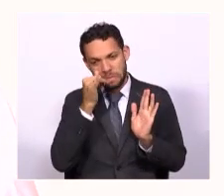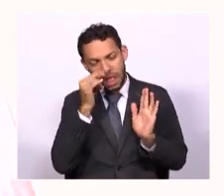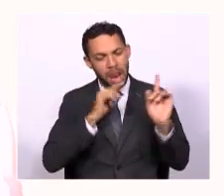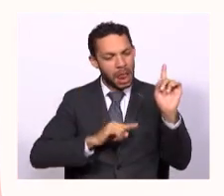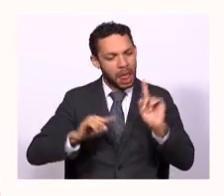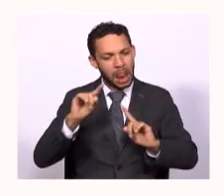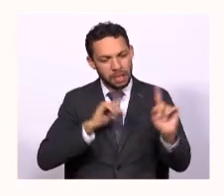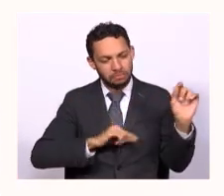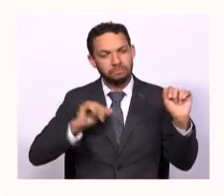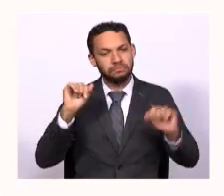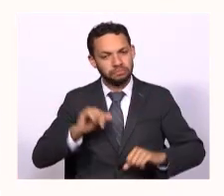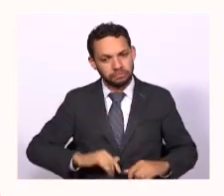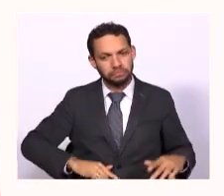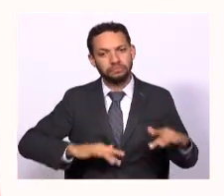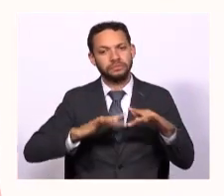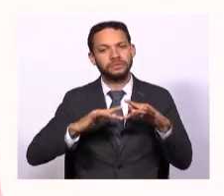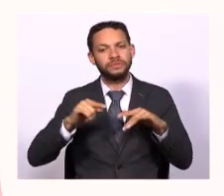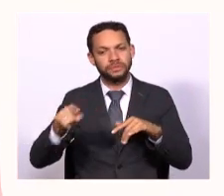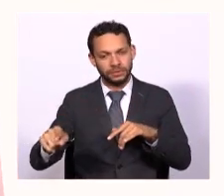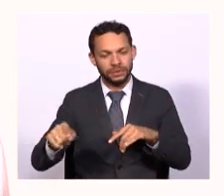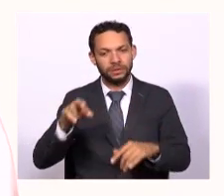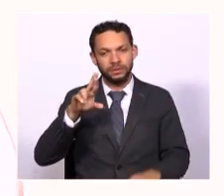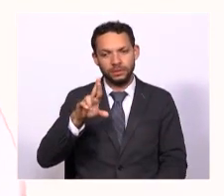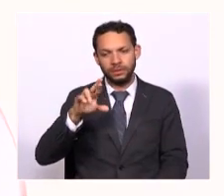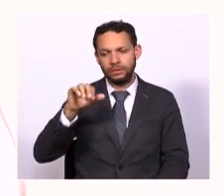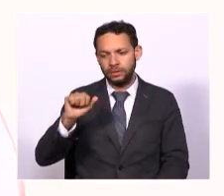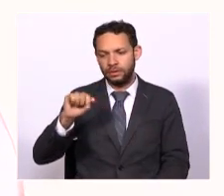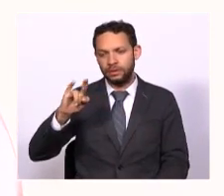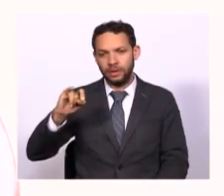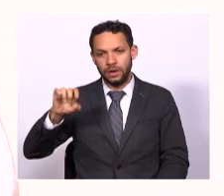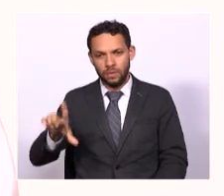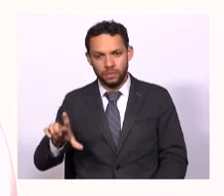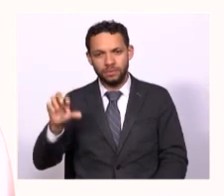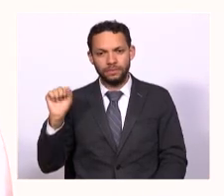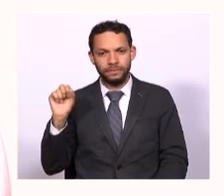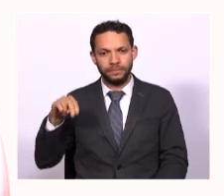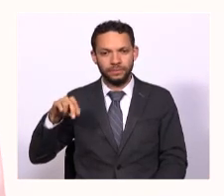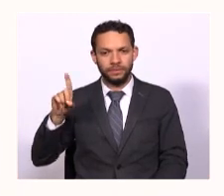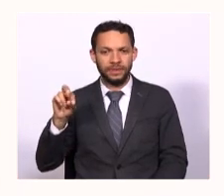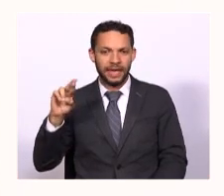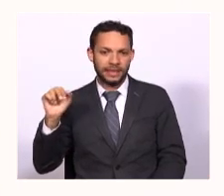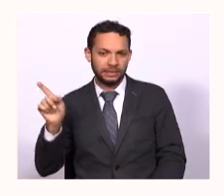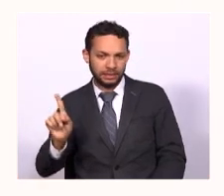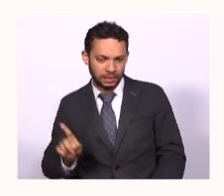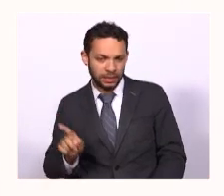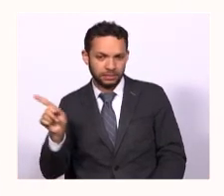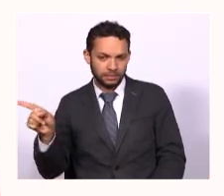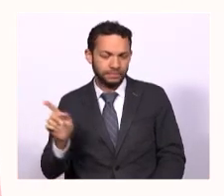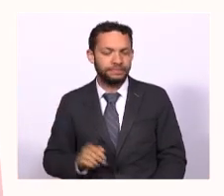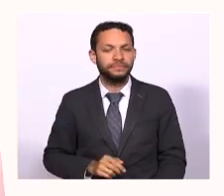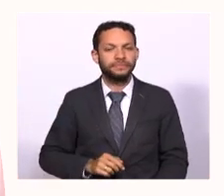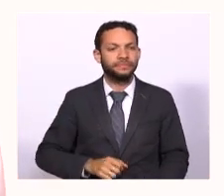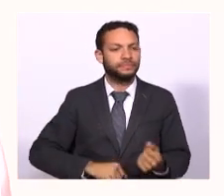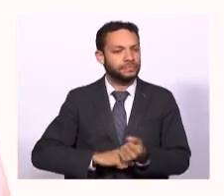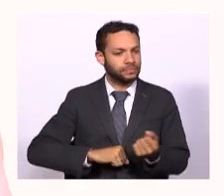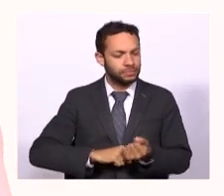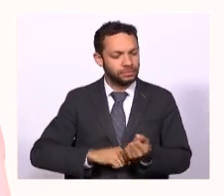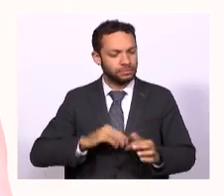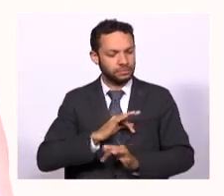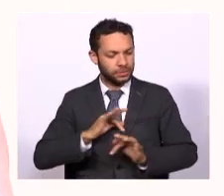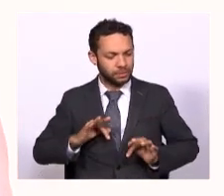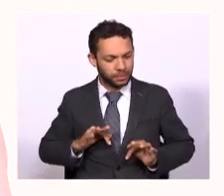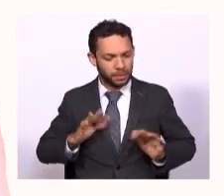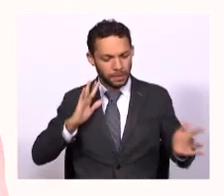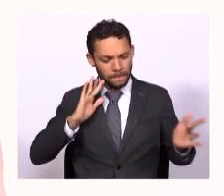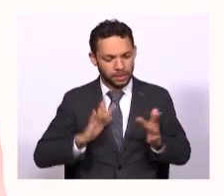muy bueno que ustedes también lo siguieran porque sería de gran apoyo, acompañamiento y ayudas terapéuticas en este